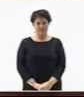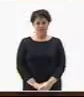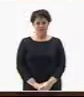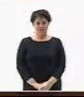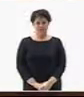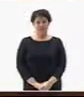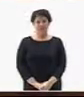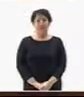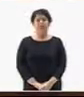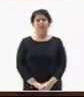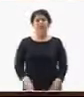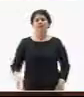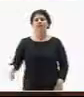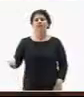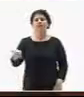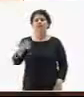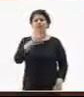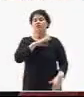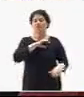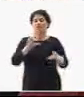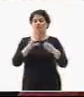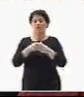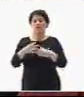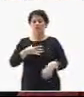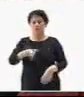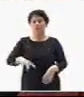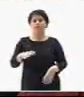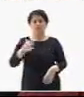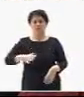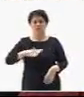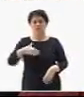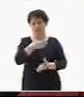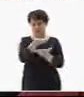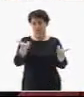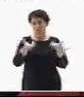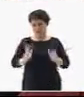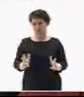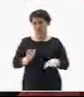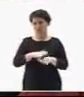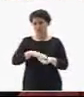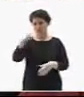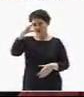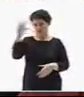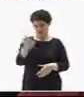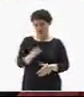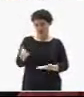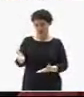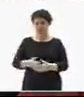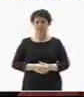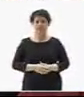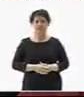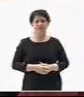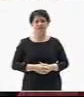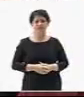Señora Santana, señorías, tomen asiento, por favor, si son tan amables, y escuchemos a la portavoz. Señor